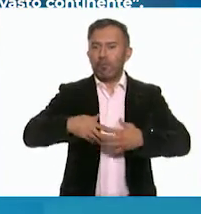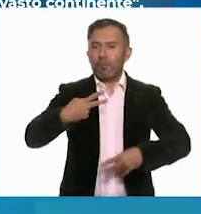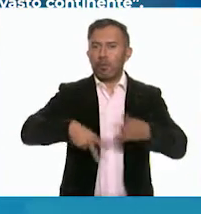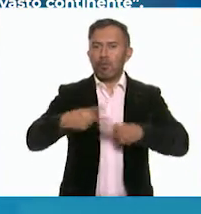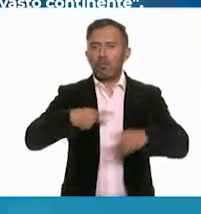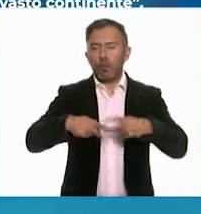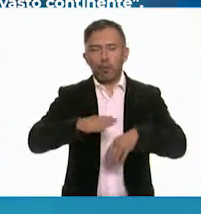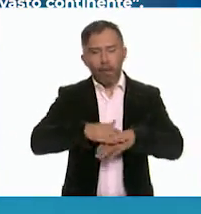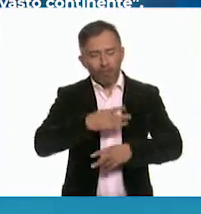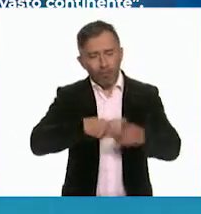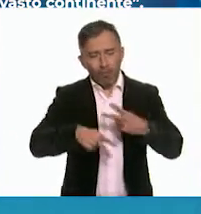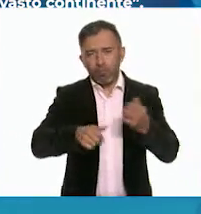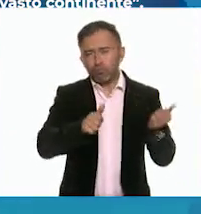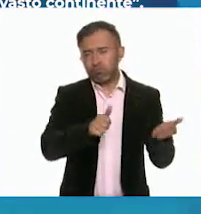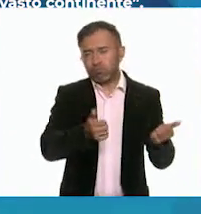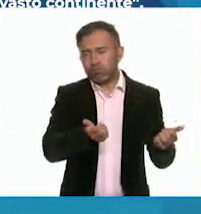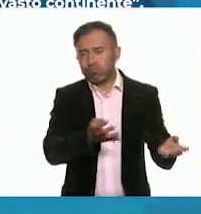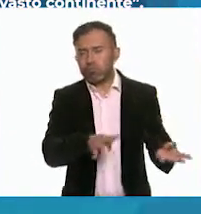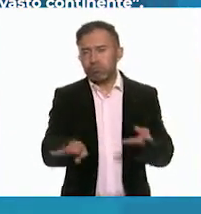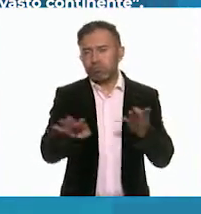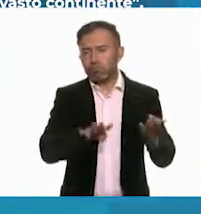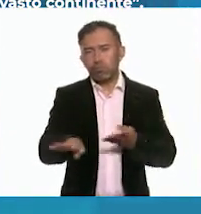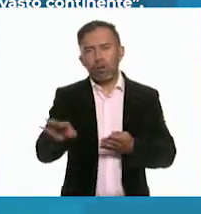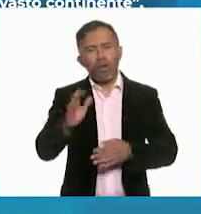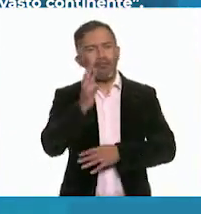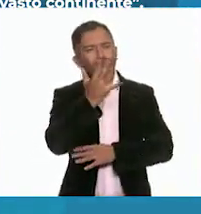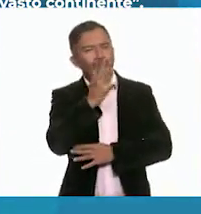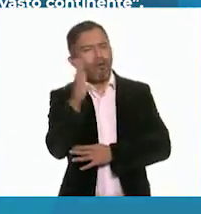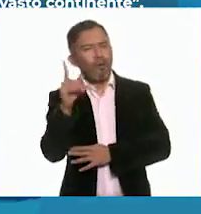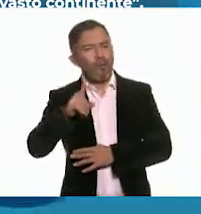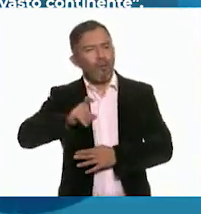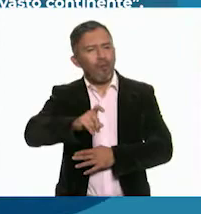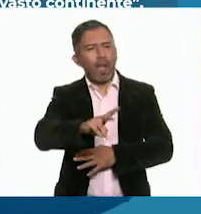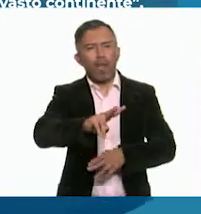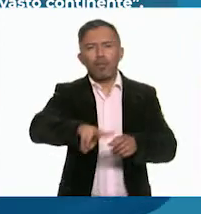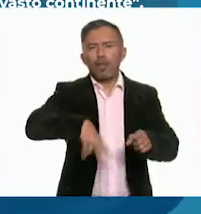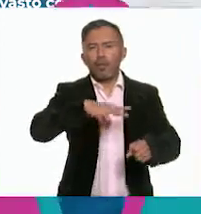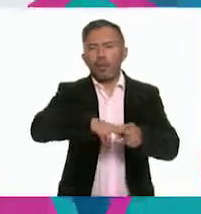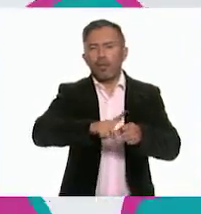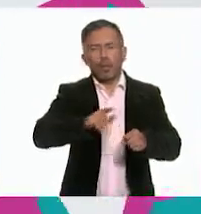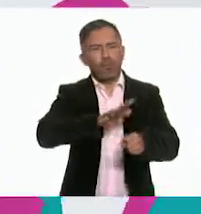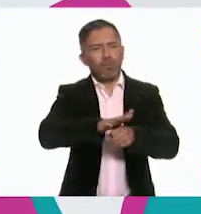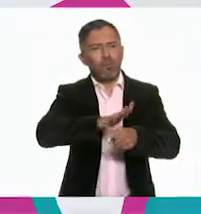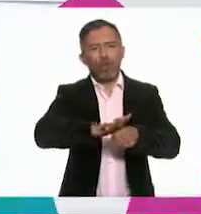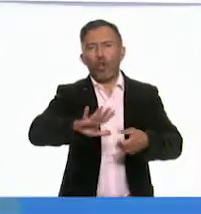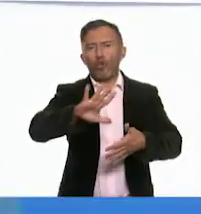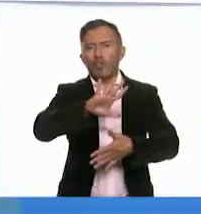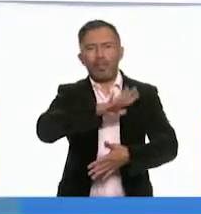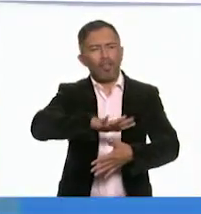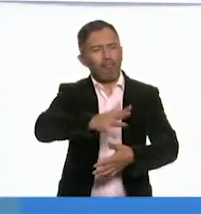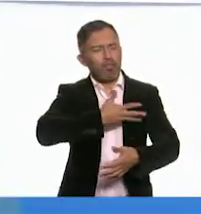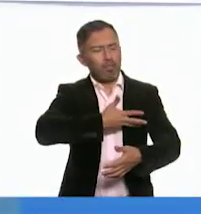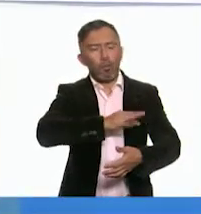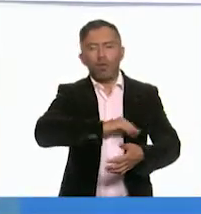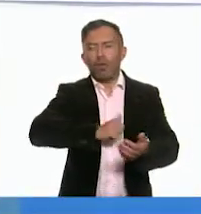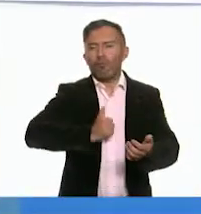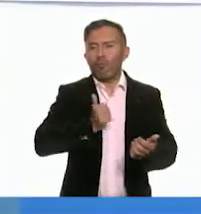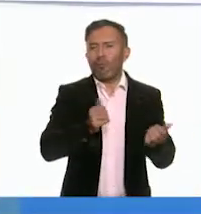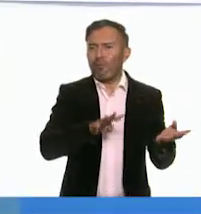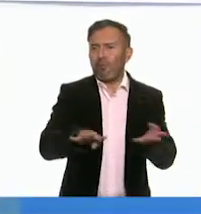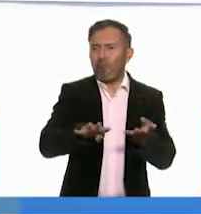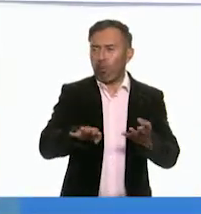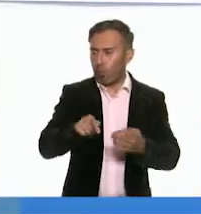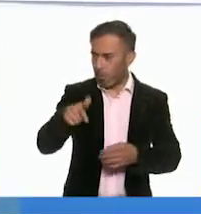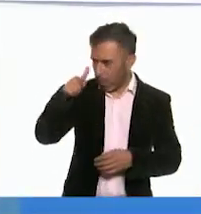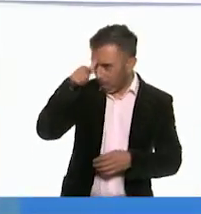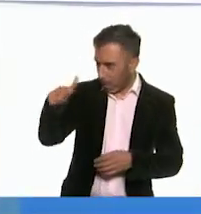riquísimas producciones que la naturaleza ha derramado sobre este vasto continente. Un ejemplo más de su pensamiento político